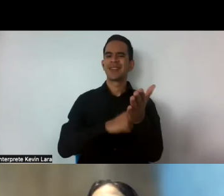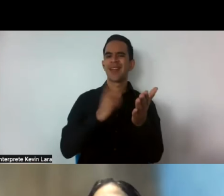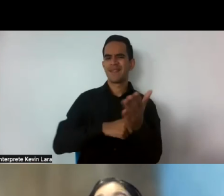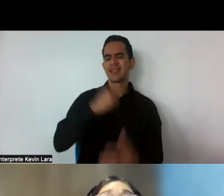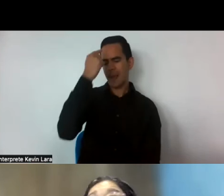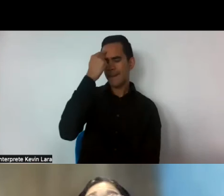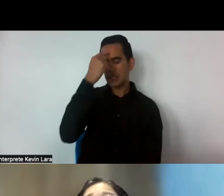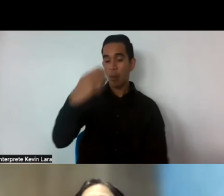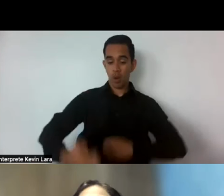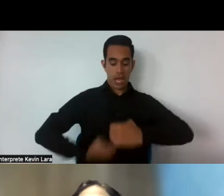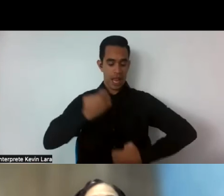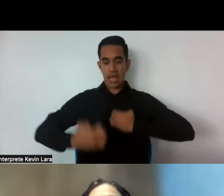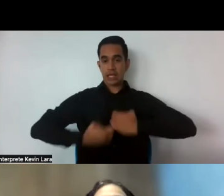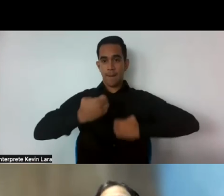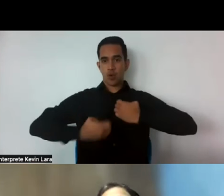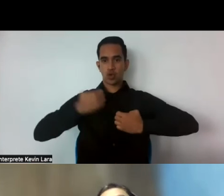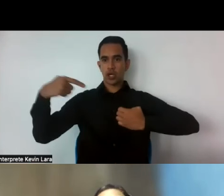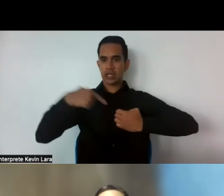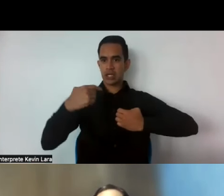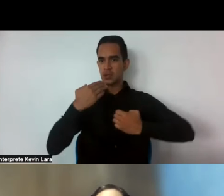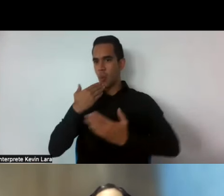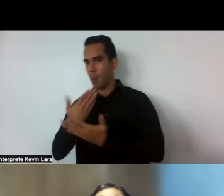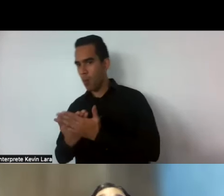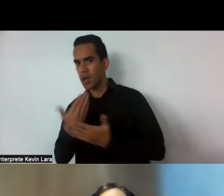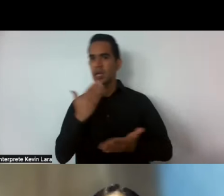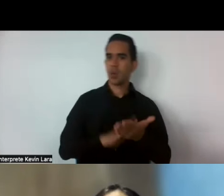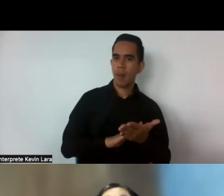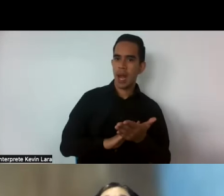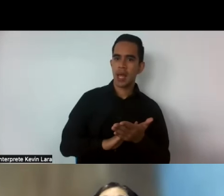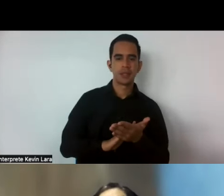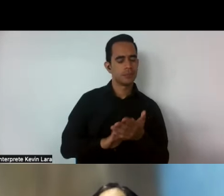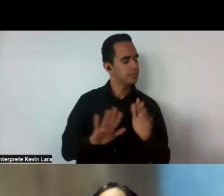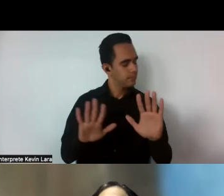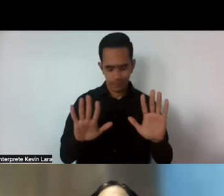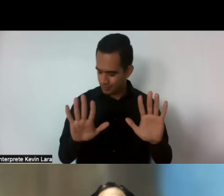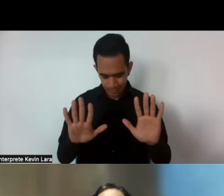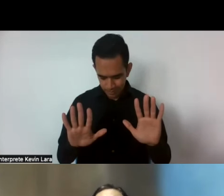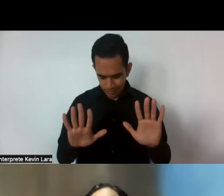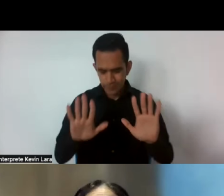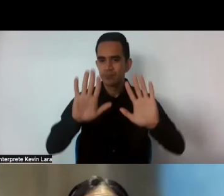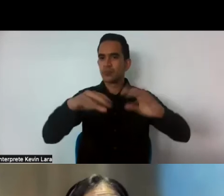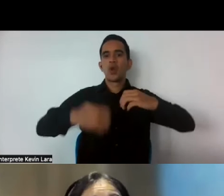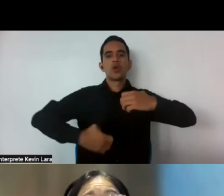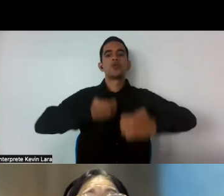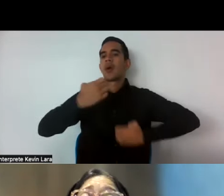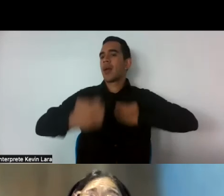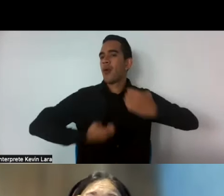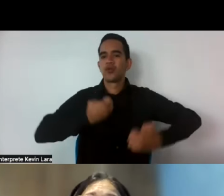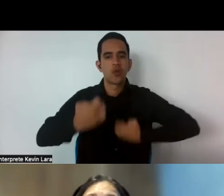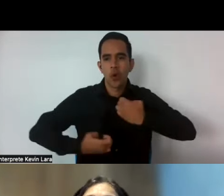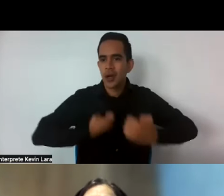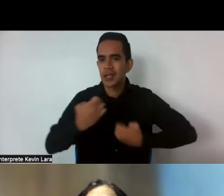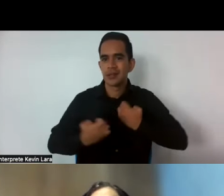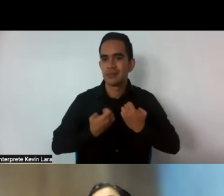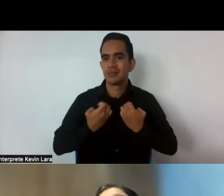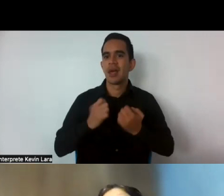o malas, y simplemente no son buenas o malas. Son emociones que hay algunas que están asociadas